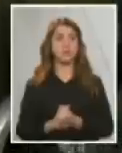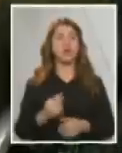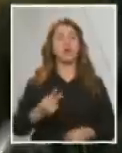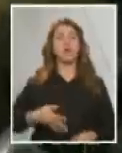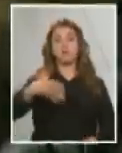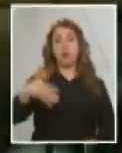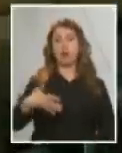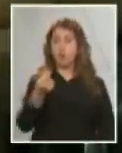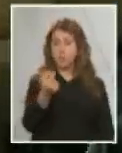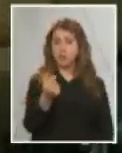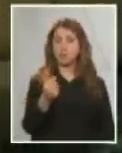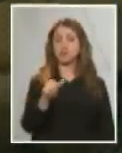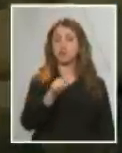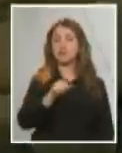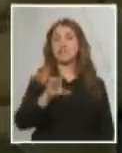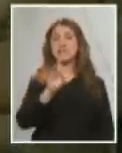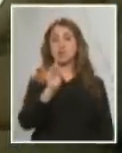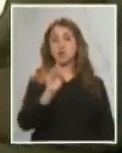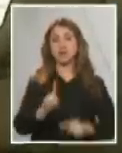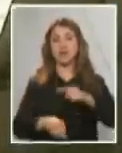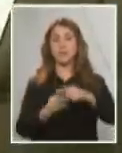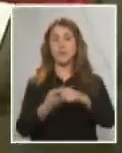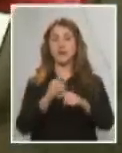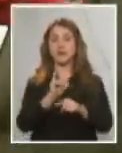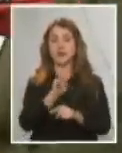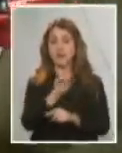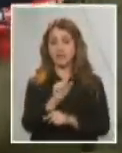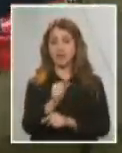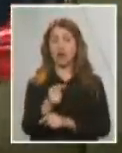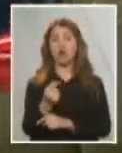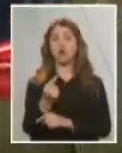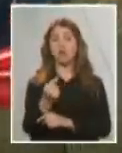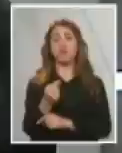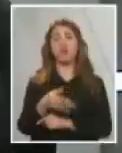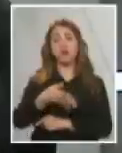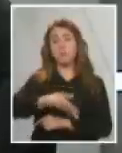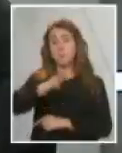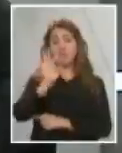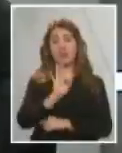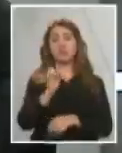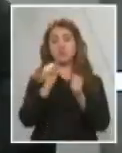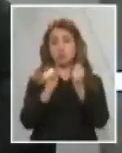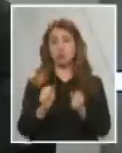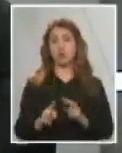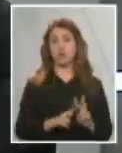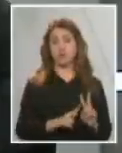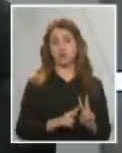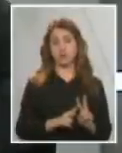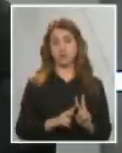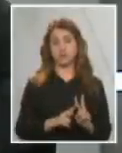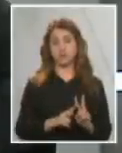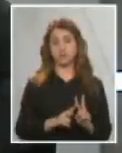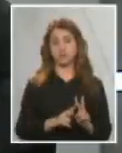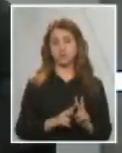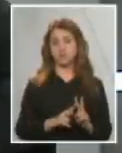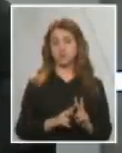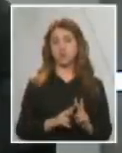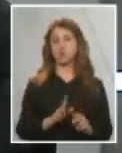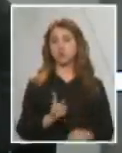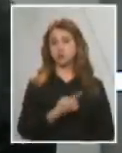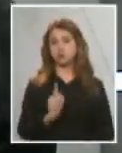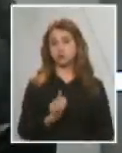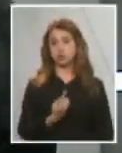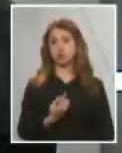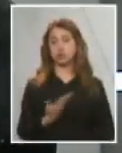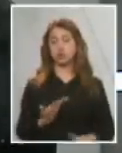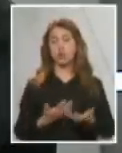así precio, vale 6.50 más IVA, que es un valor, es lo más barato que pudimos hacer. Con respecto a nosotros